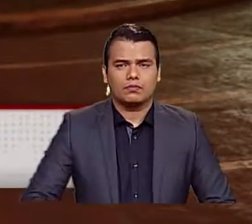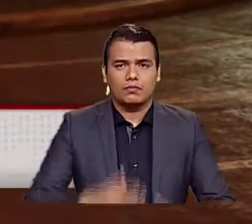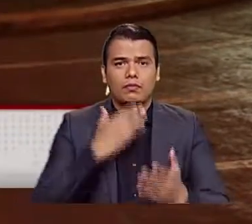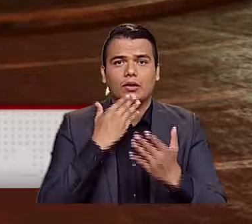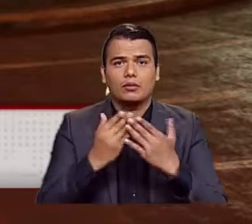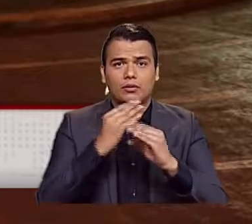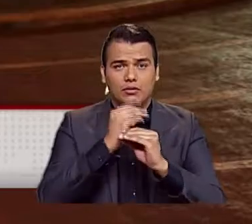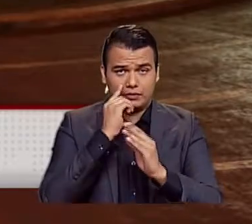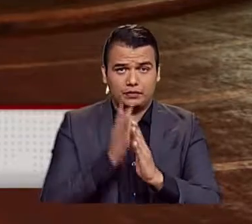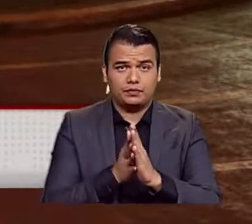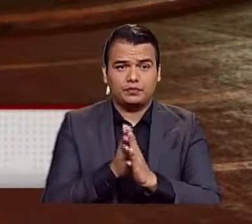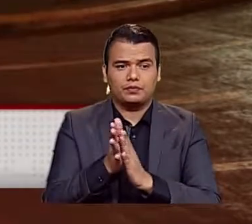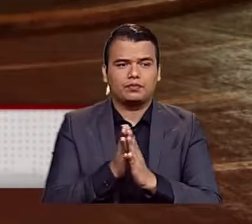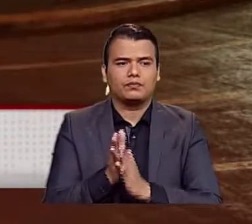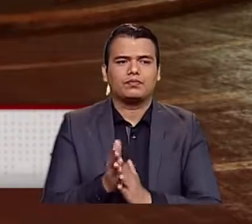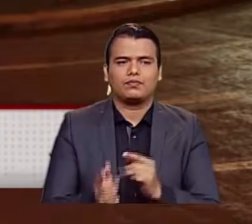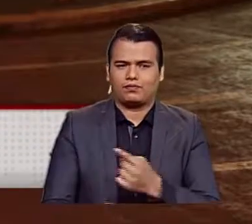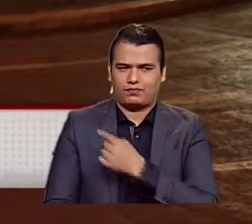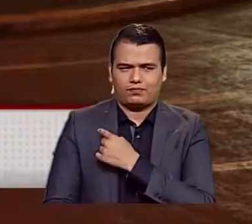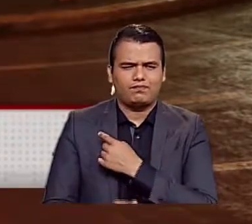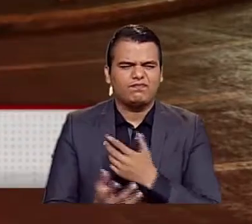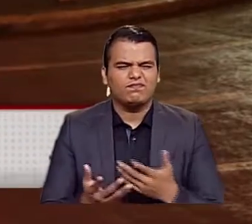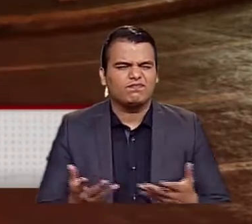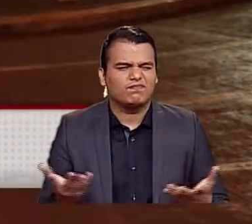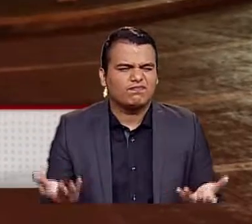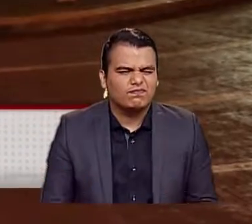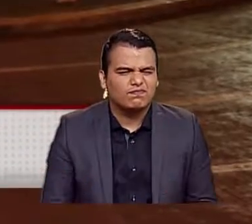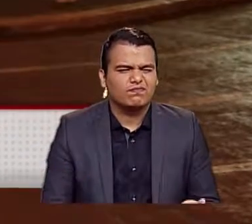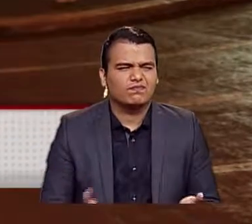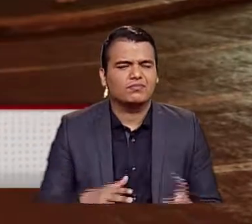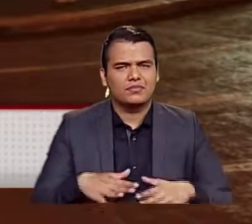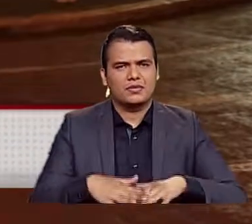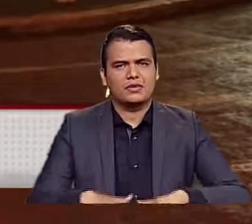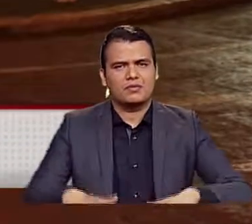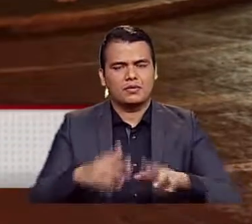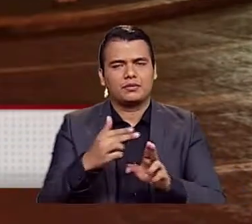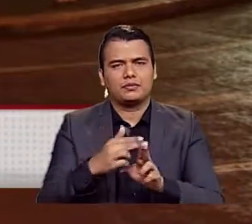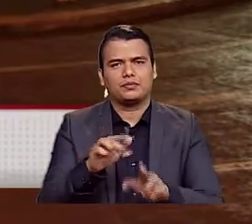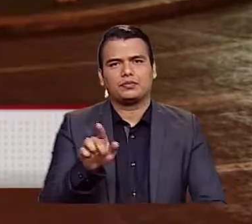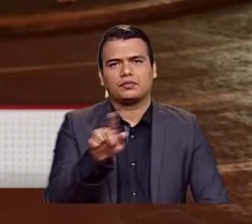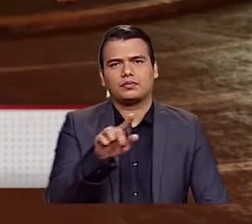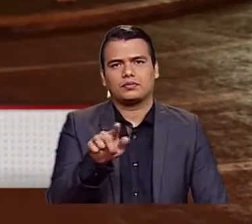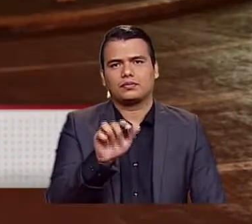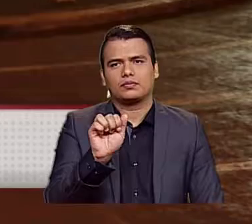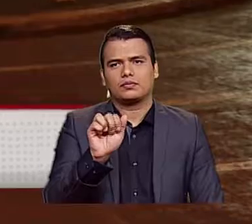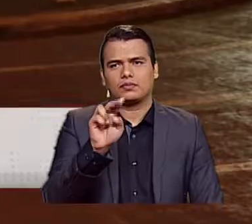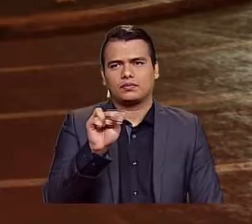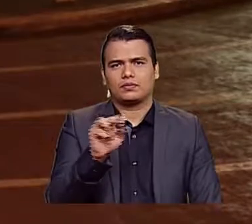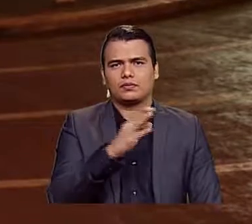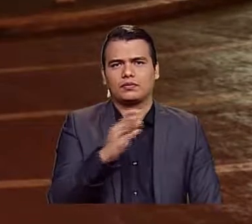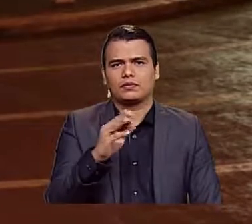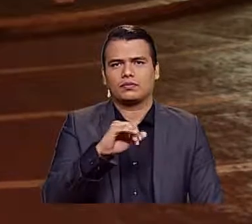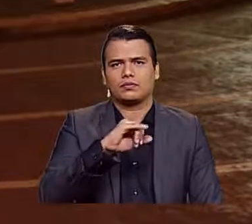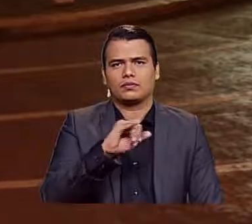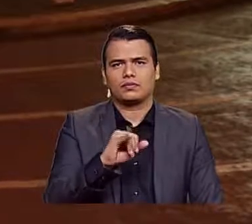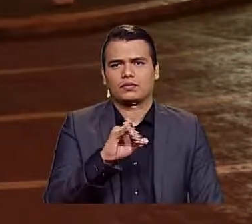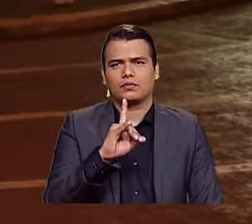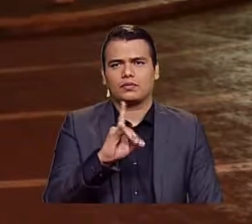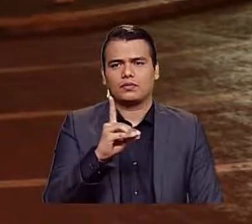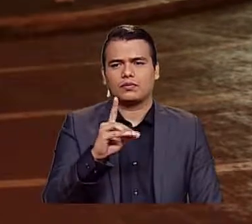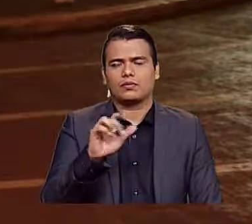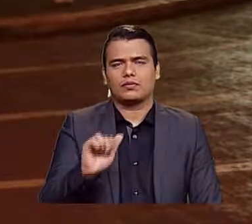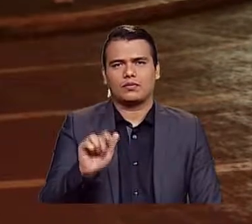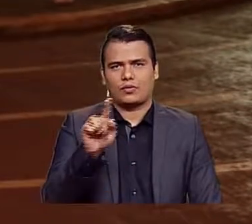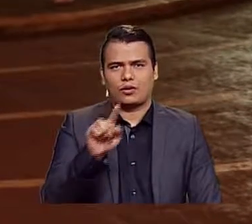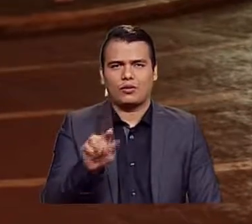Gracias, buenas noches. A mi espalda pueden ustedes apreciar el Parque San Judas aquí en la ciudad de Tumaco. En